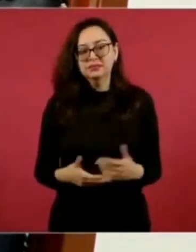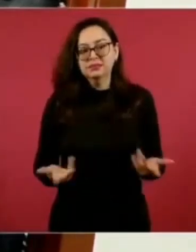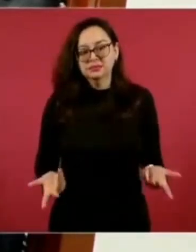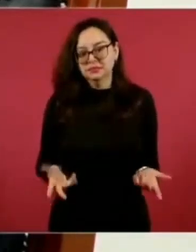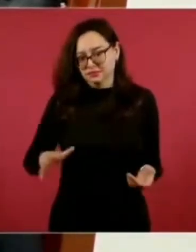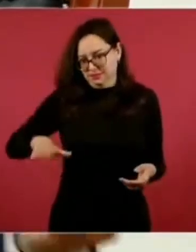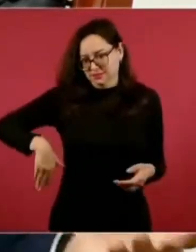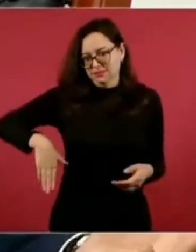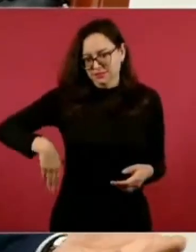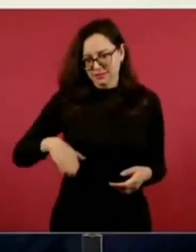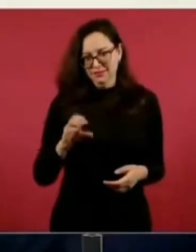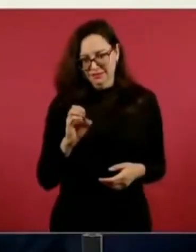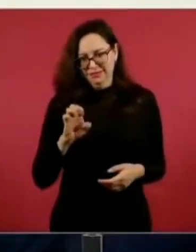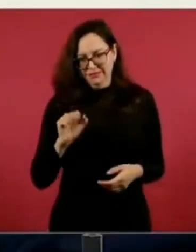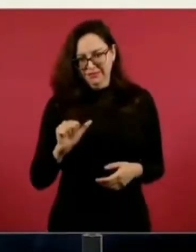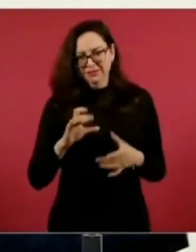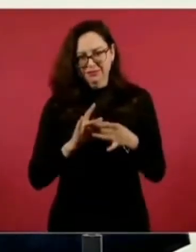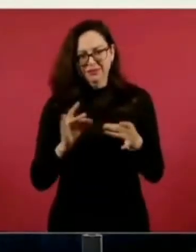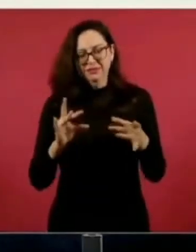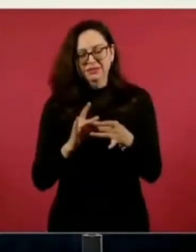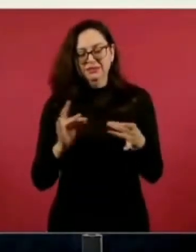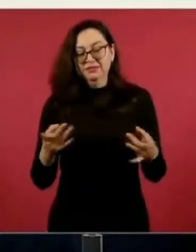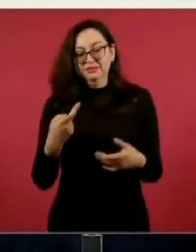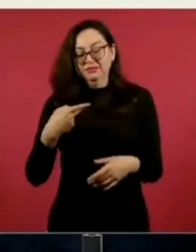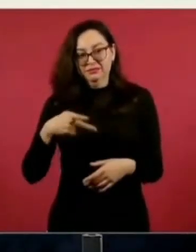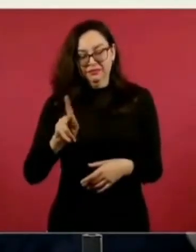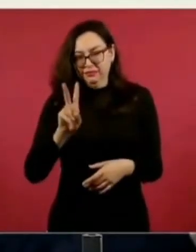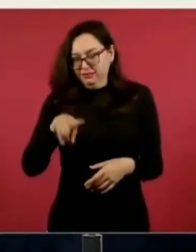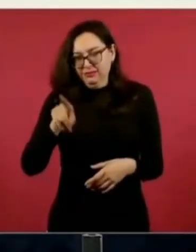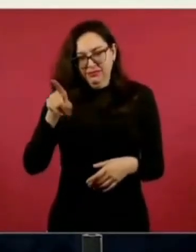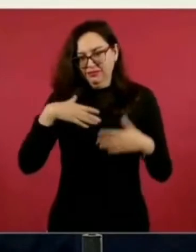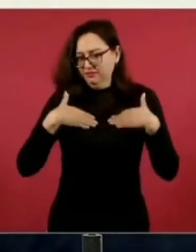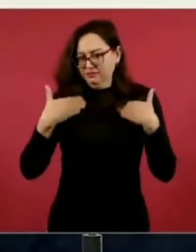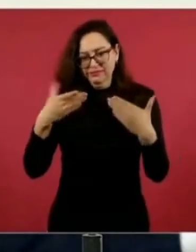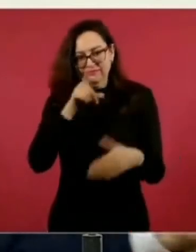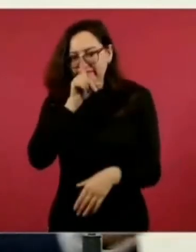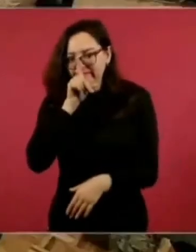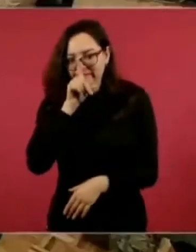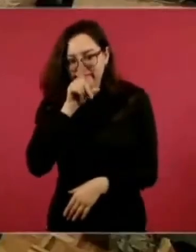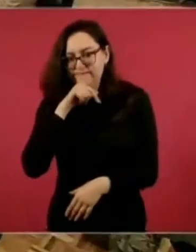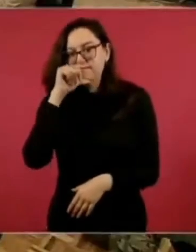OEA. ¿Qué confianza le podemos tener?